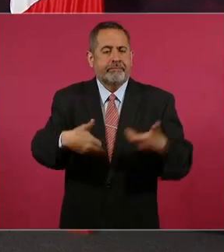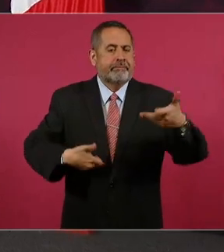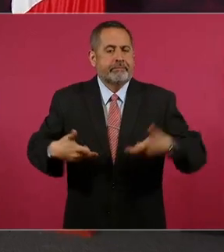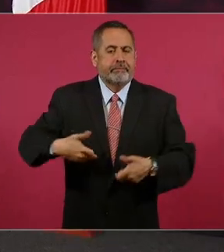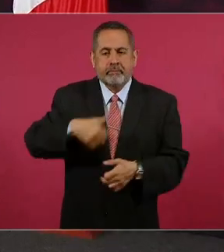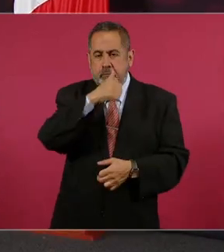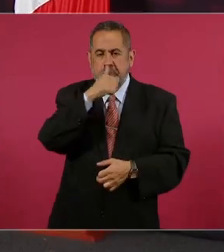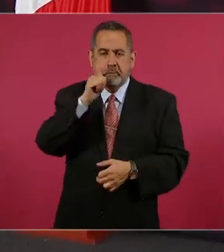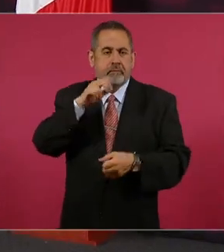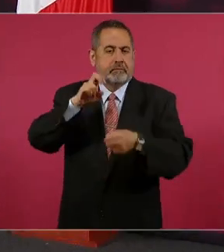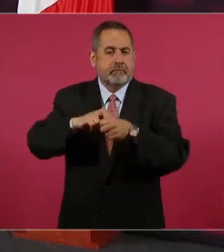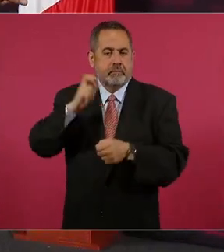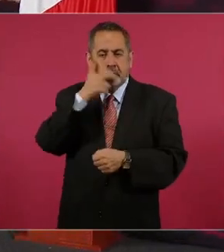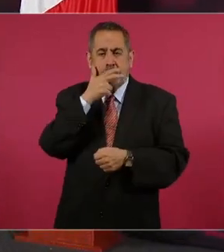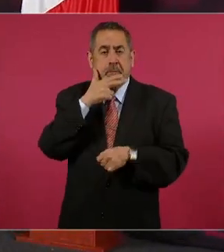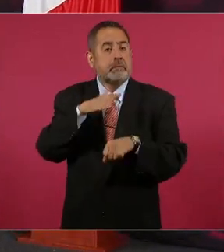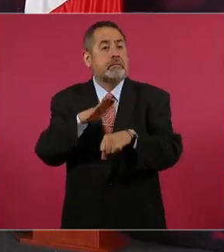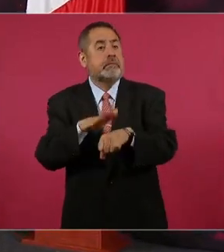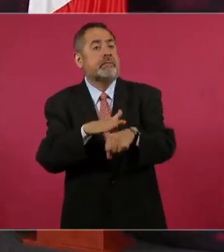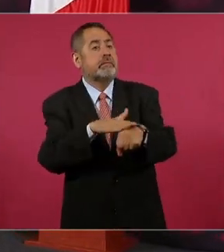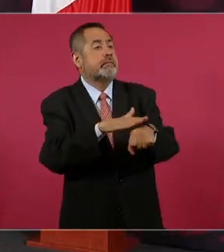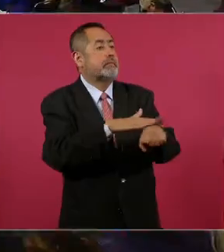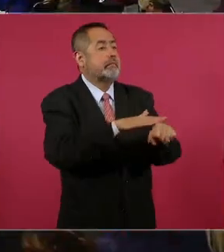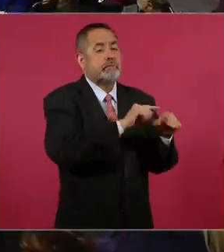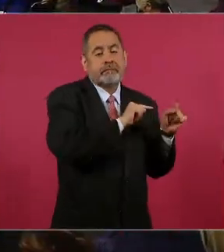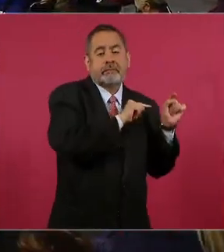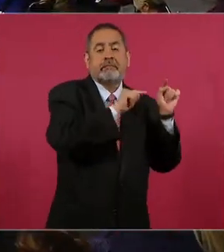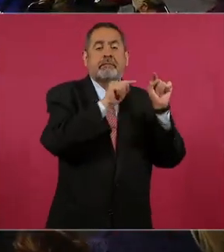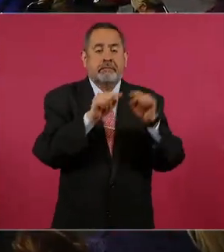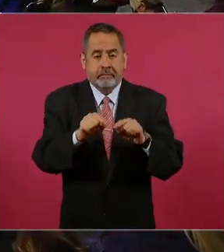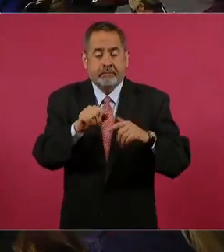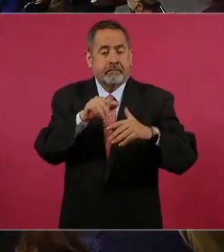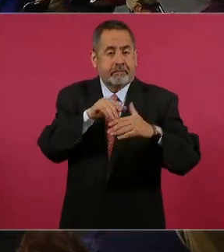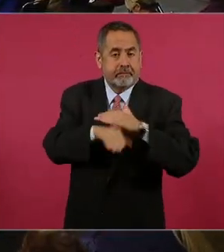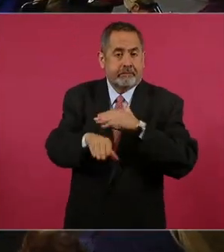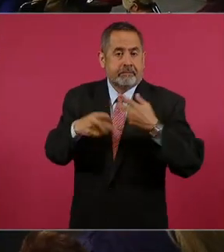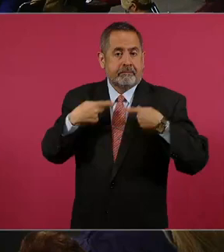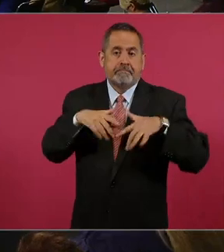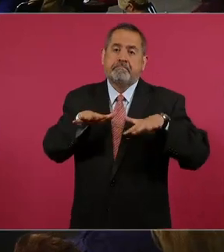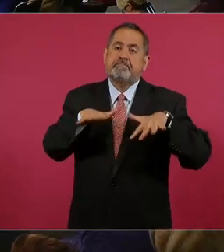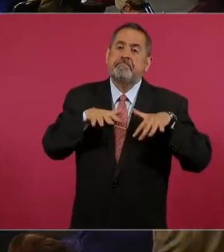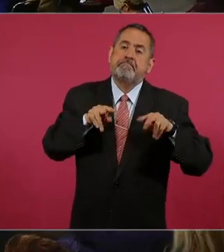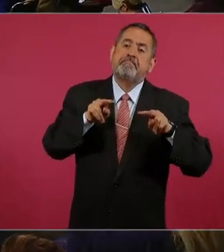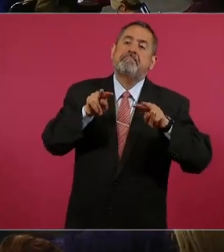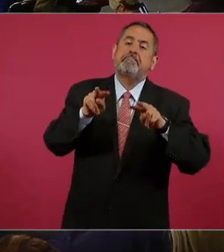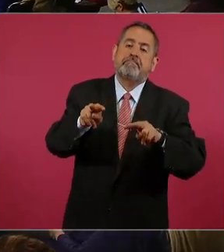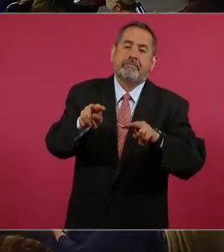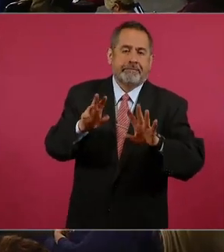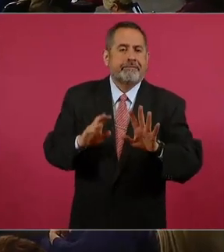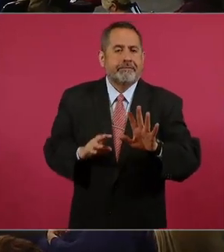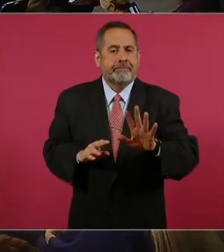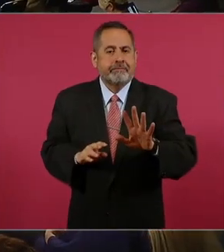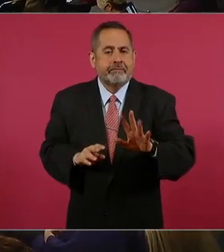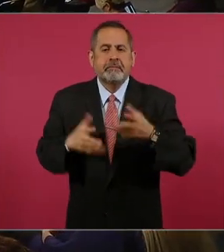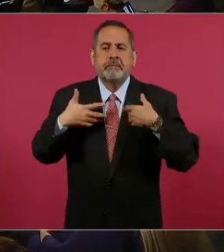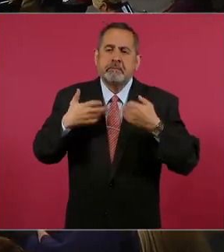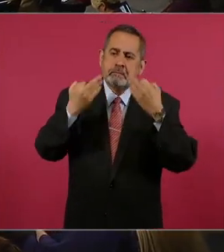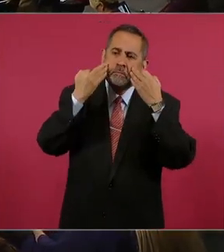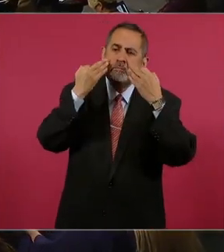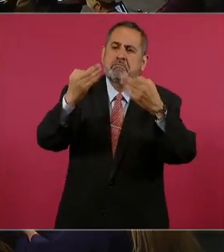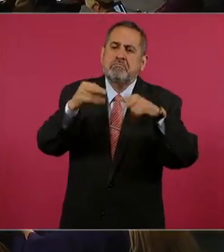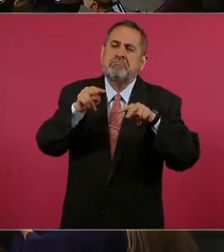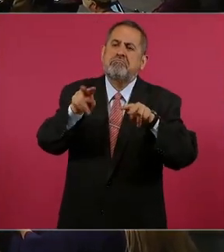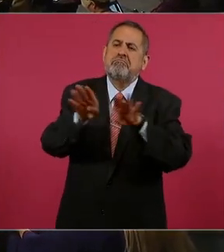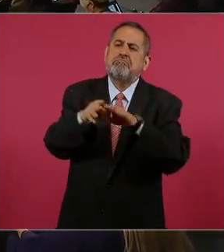Y invitan a la gente que quería presenciar